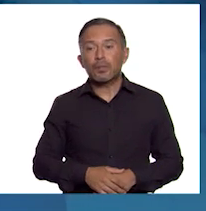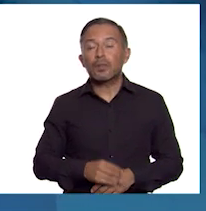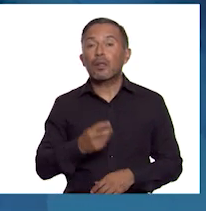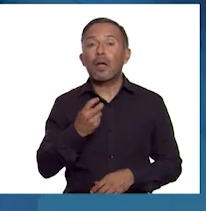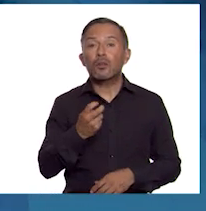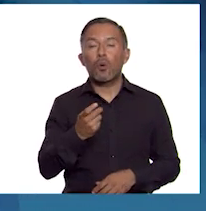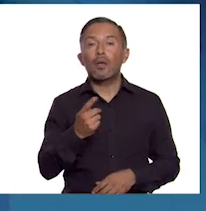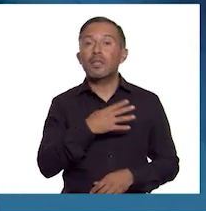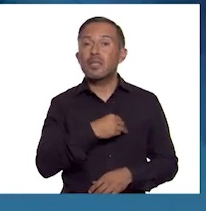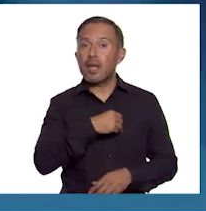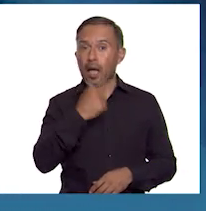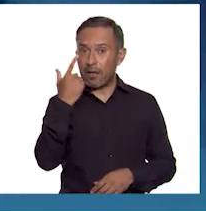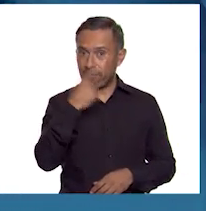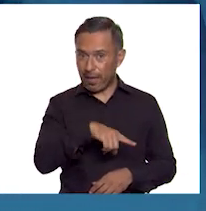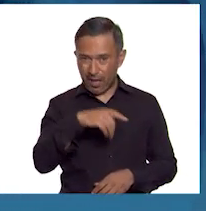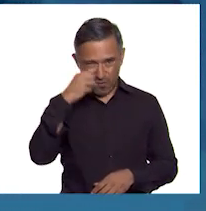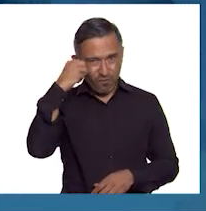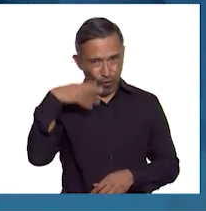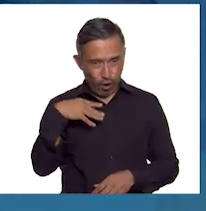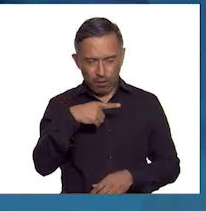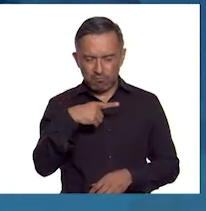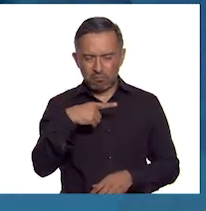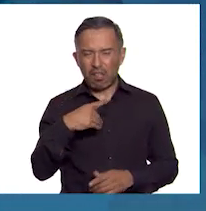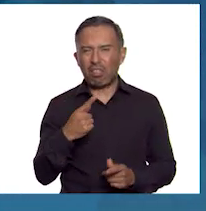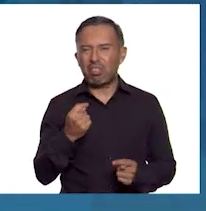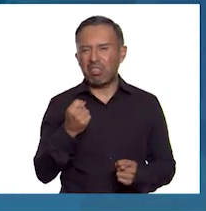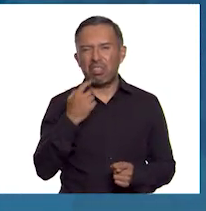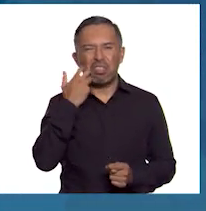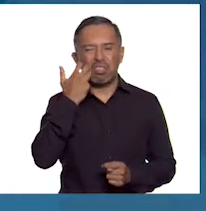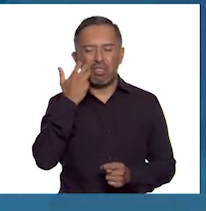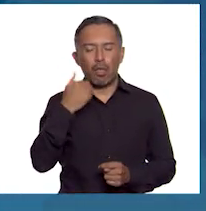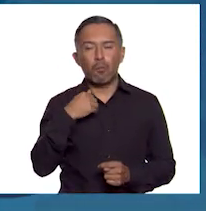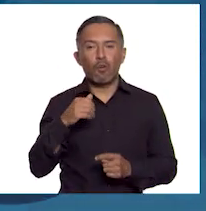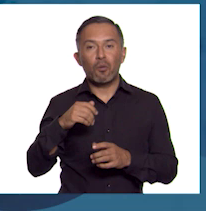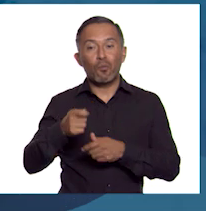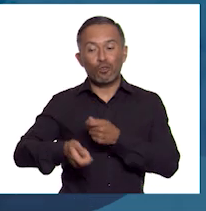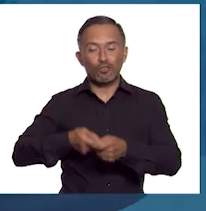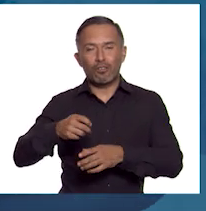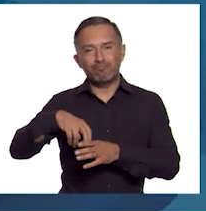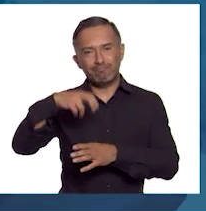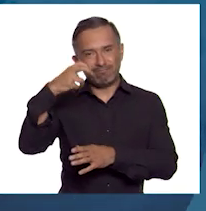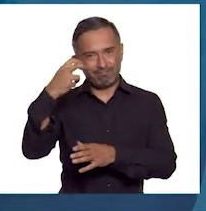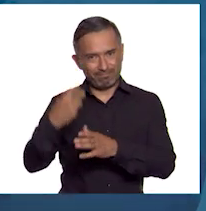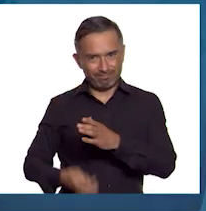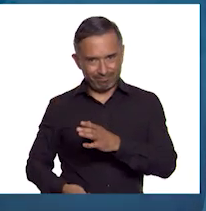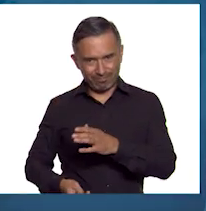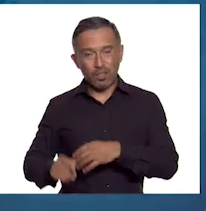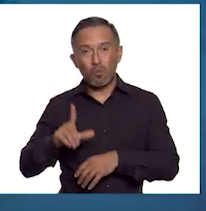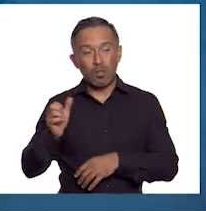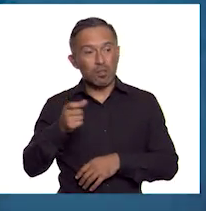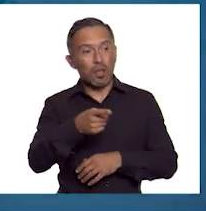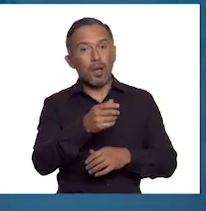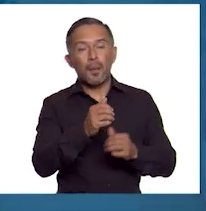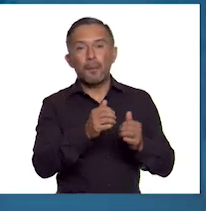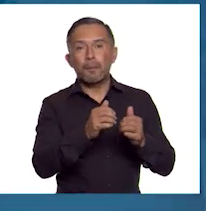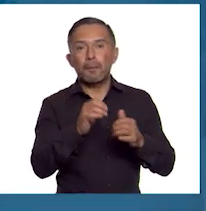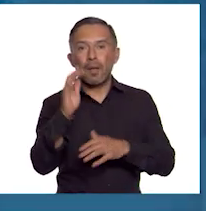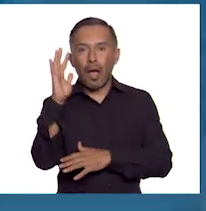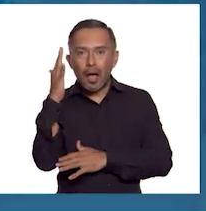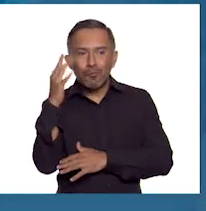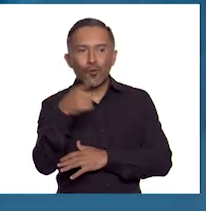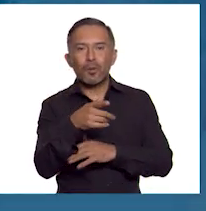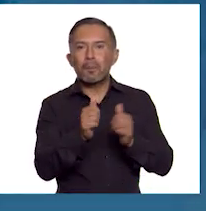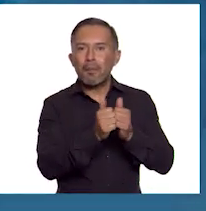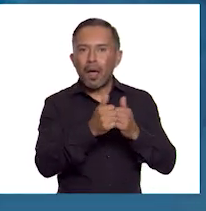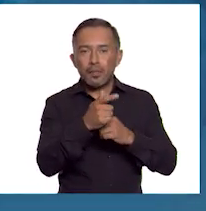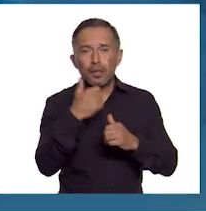la hija fea y perezosa se arroja intencionalmente al pozo. Después, se niega a ayudar a los alimentos que piden su